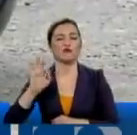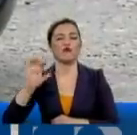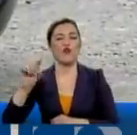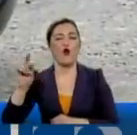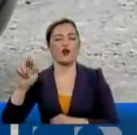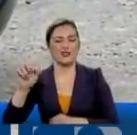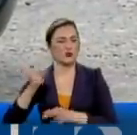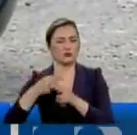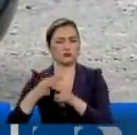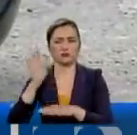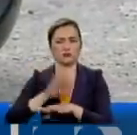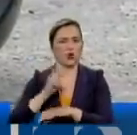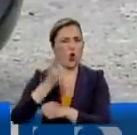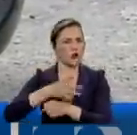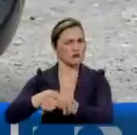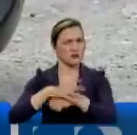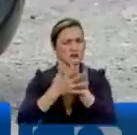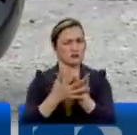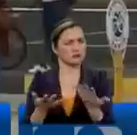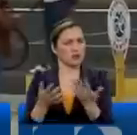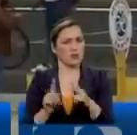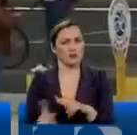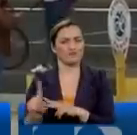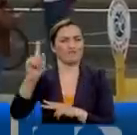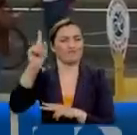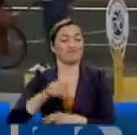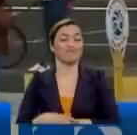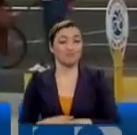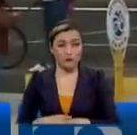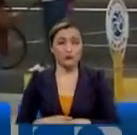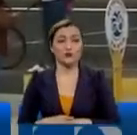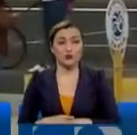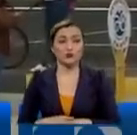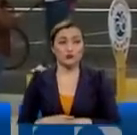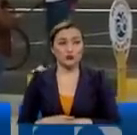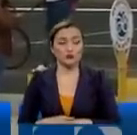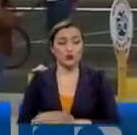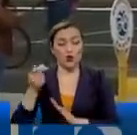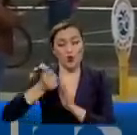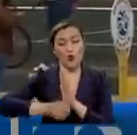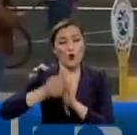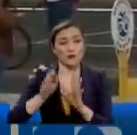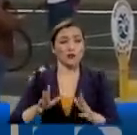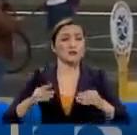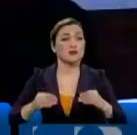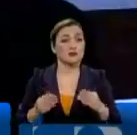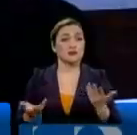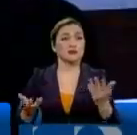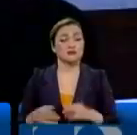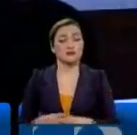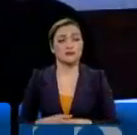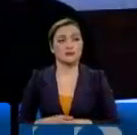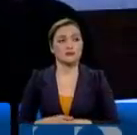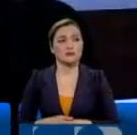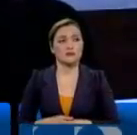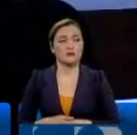de homicidio culposo en la audiencia de reformulación de cargos que fue solicitada por la fiscalía. La jueza acogió el pedido. A mí la